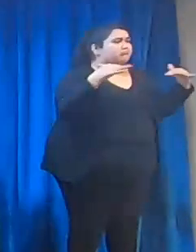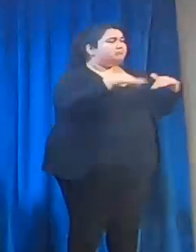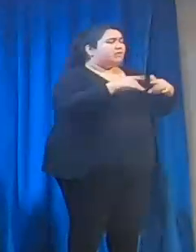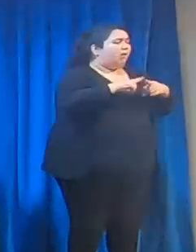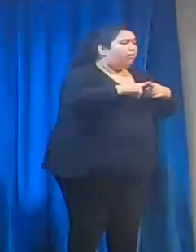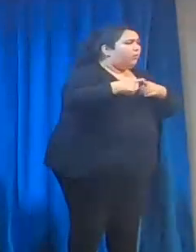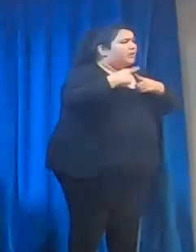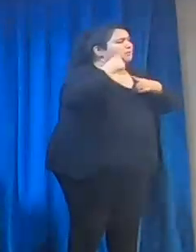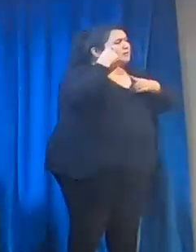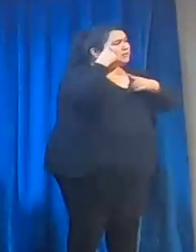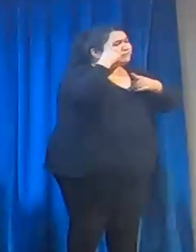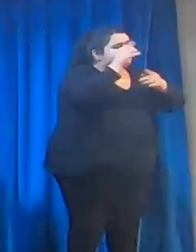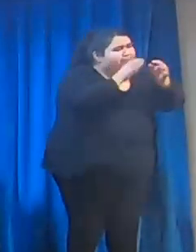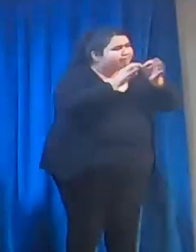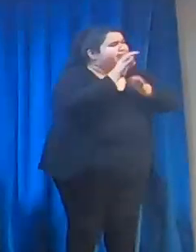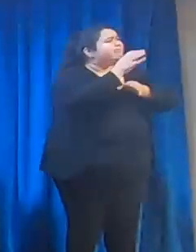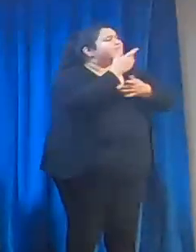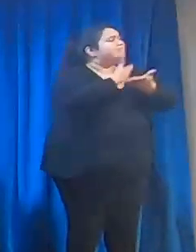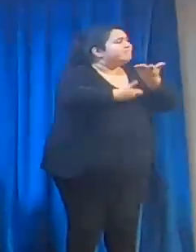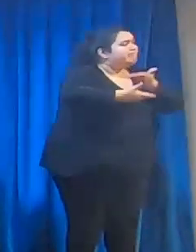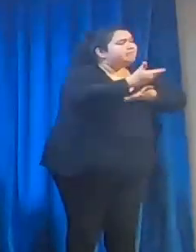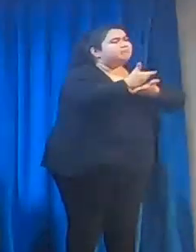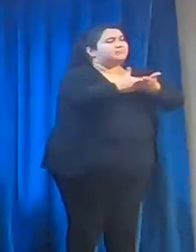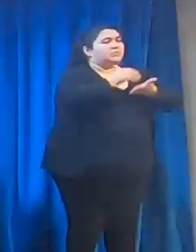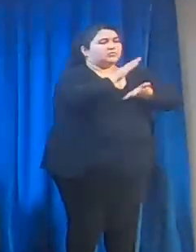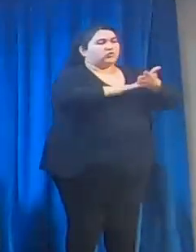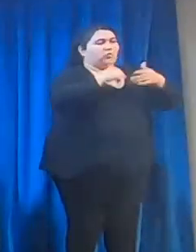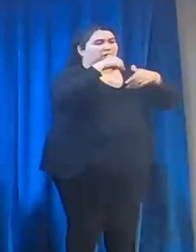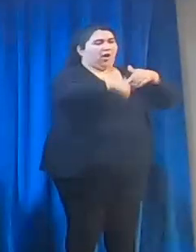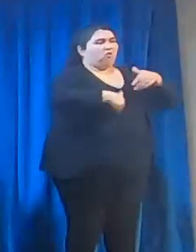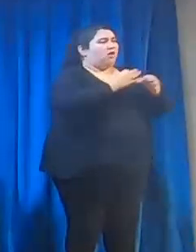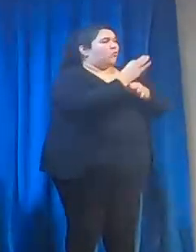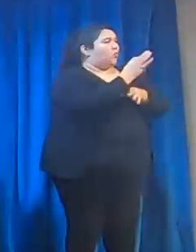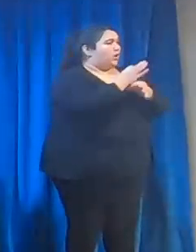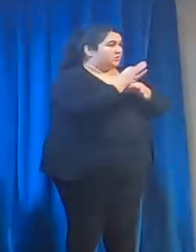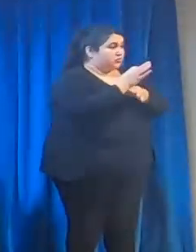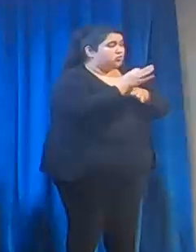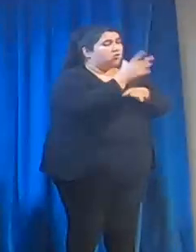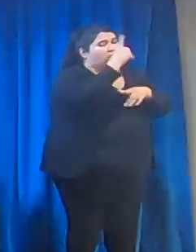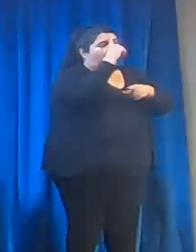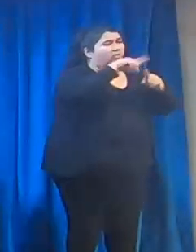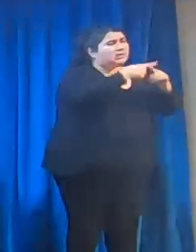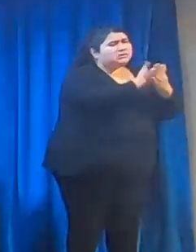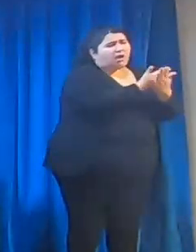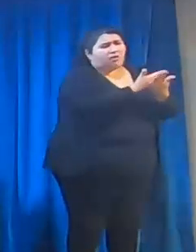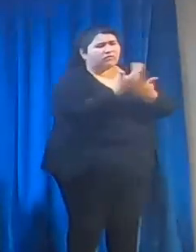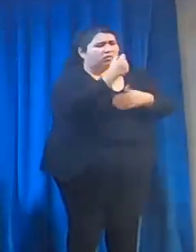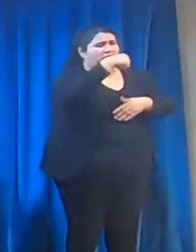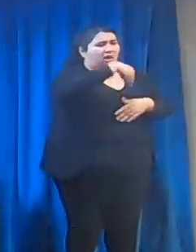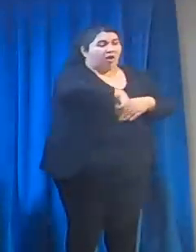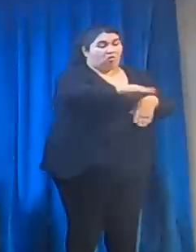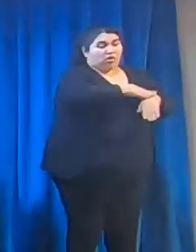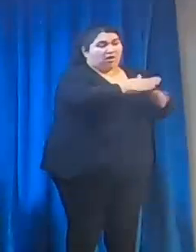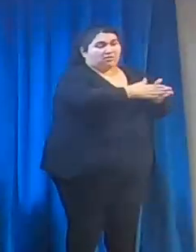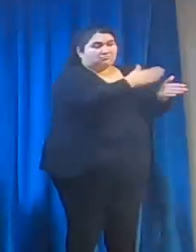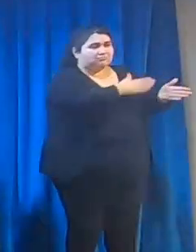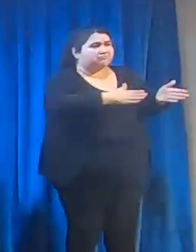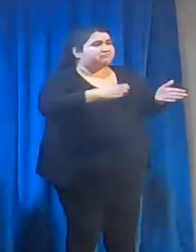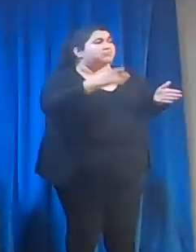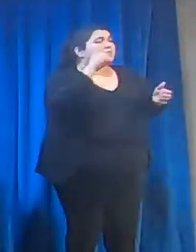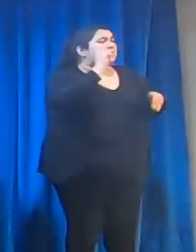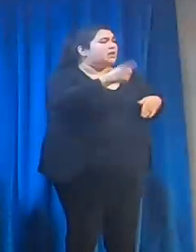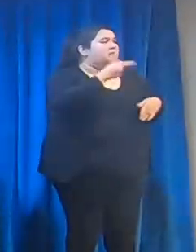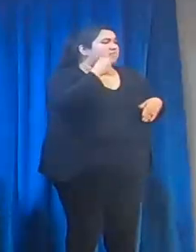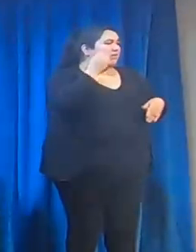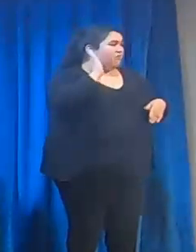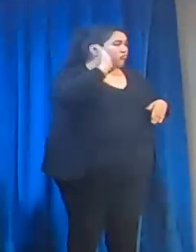debatir, pensar y reflexionar sobre la actualidad de la educación, los desafíos que tenemos en este nuevo siglo y el futuro